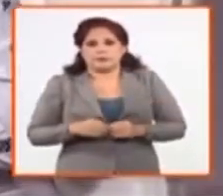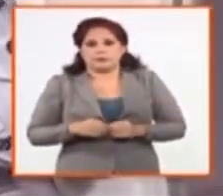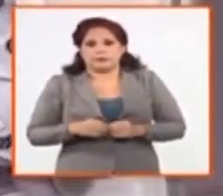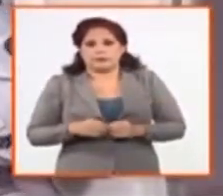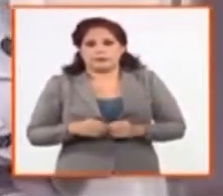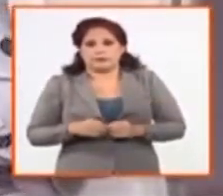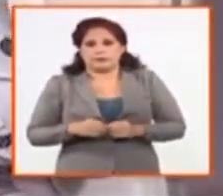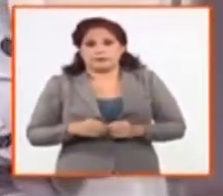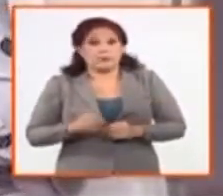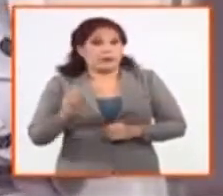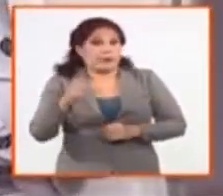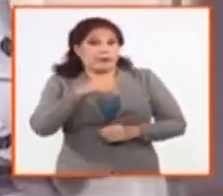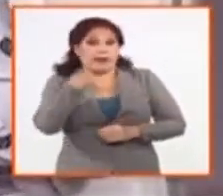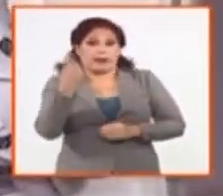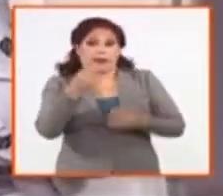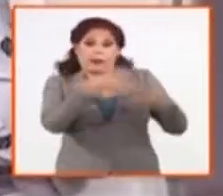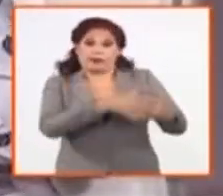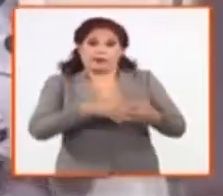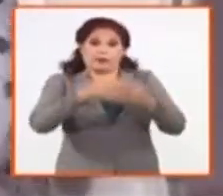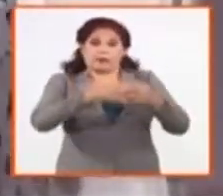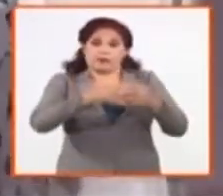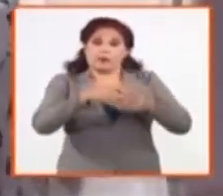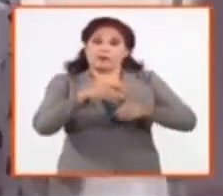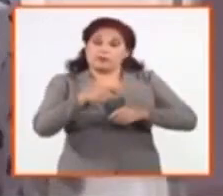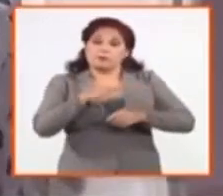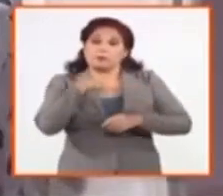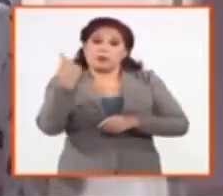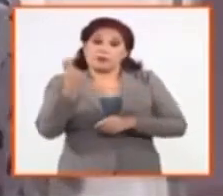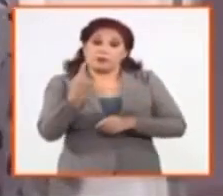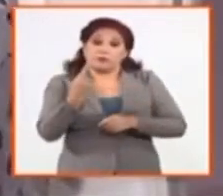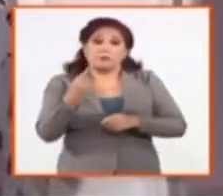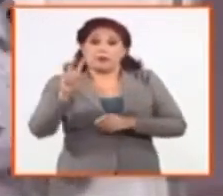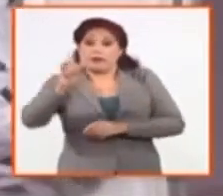Fue la primera derrota de Estados Unidos. Yo decía en ese otro programa que, bueno,